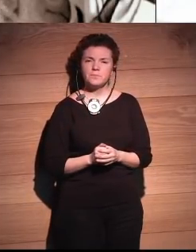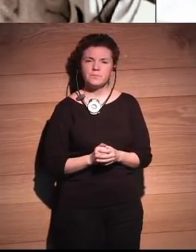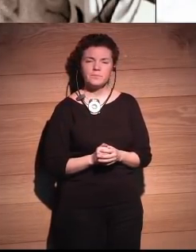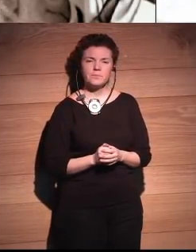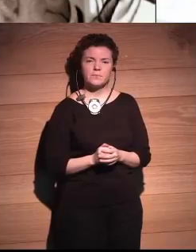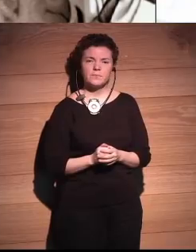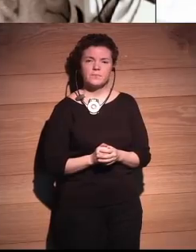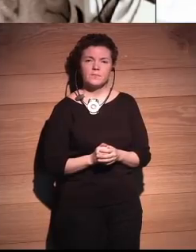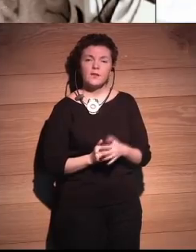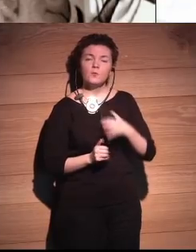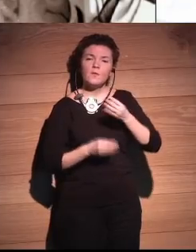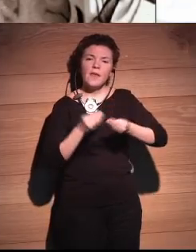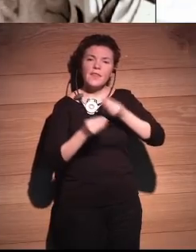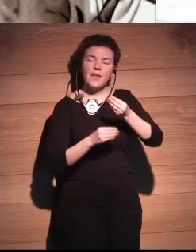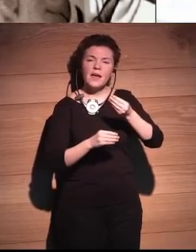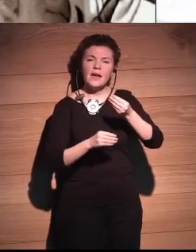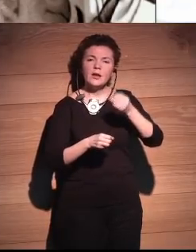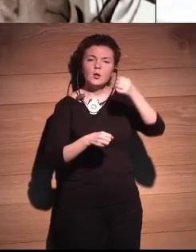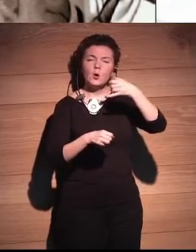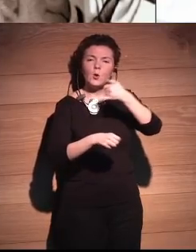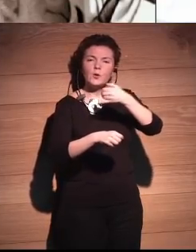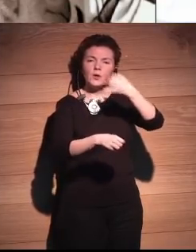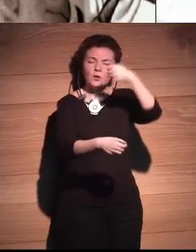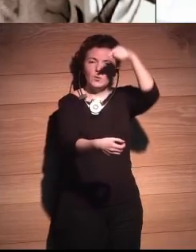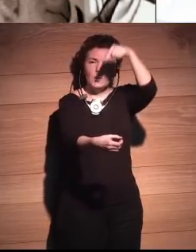cerebro. Se puede hacer con catéteres especiales.